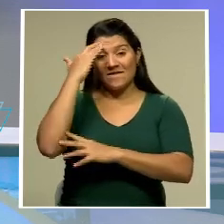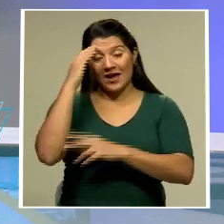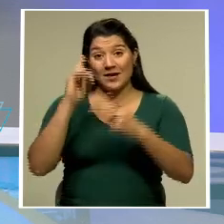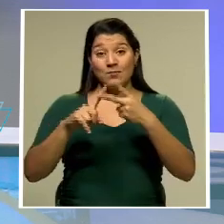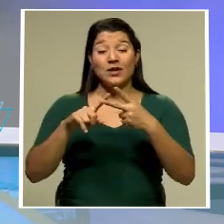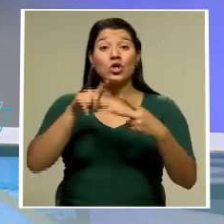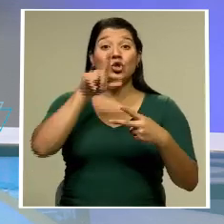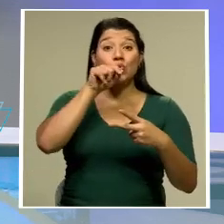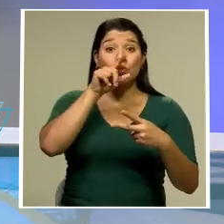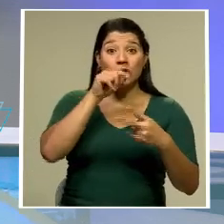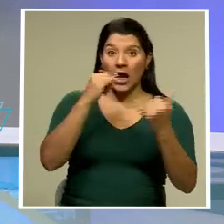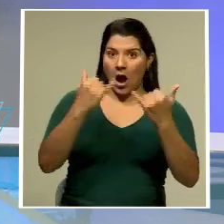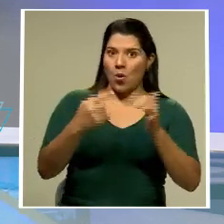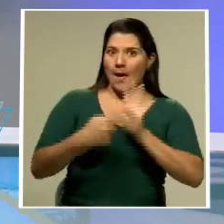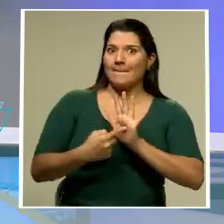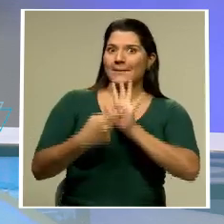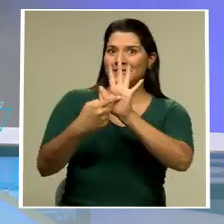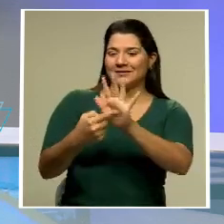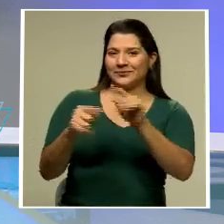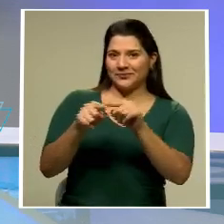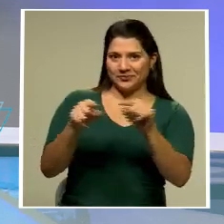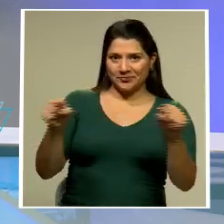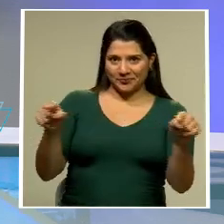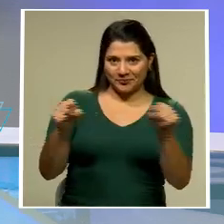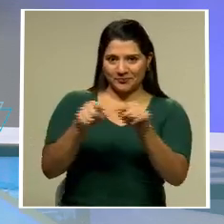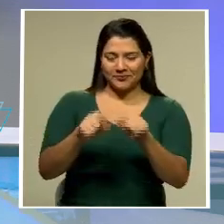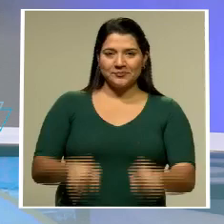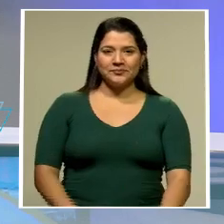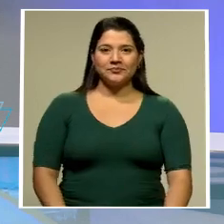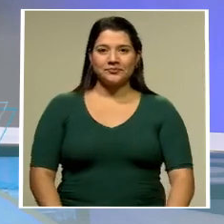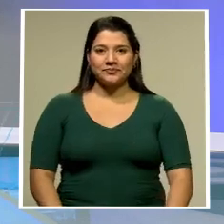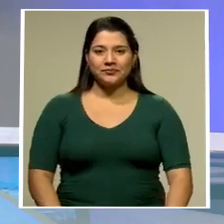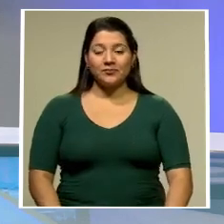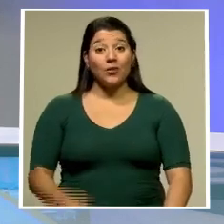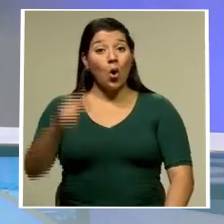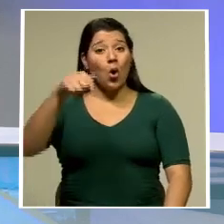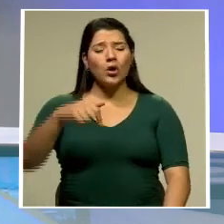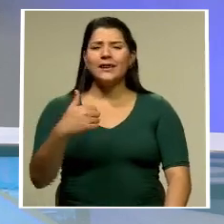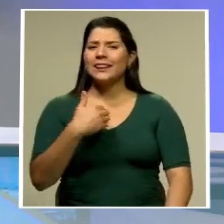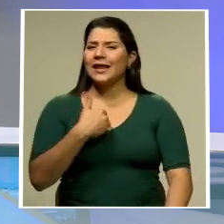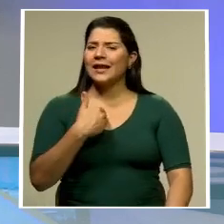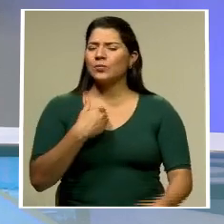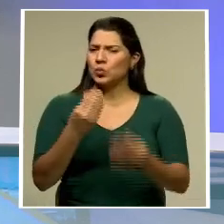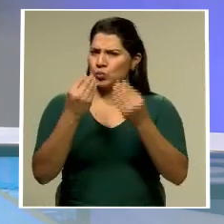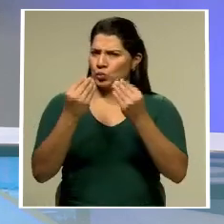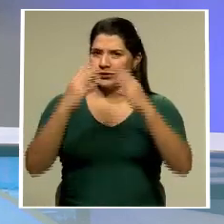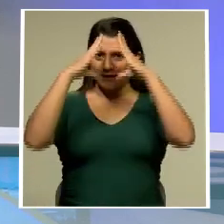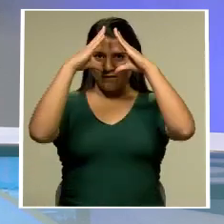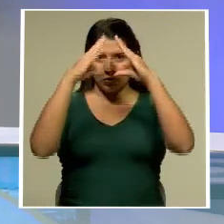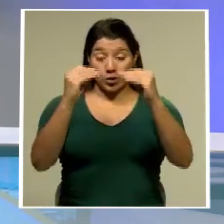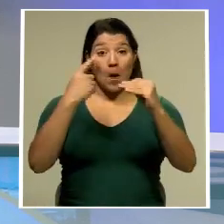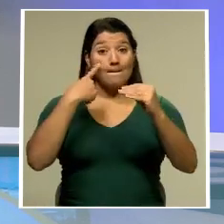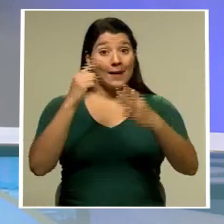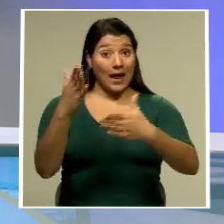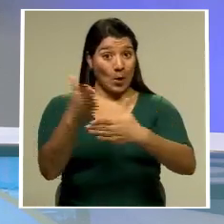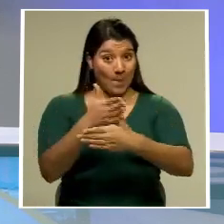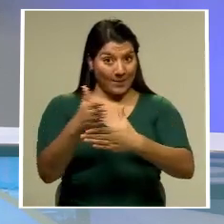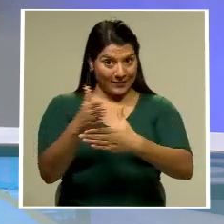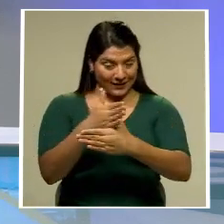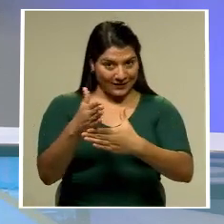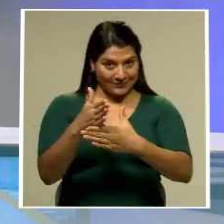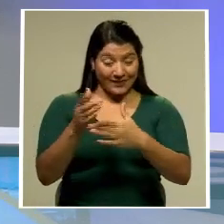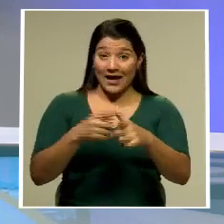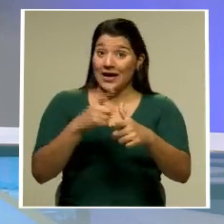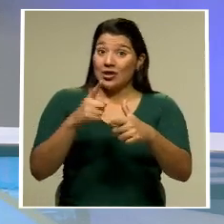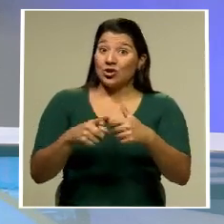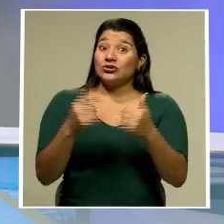y Twitter en las direcciones que aparecen ahora en la pantalla. Hoy tenemos muchísima información para compartirles,